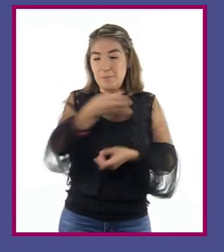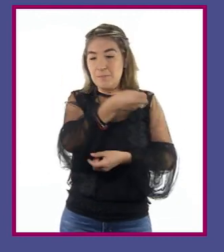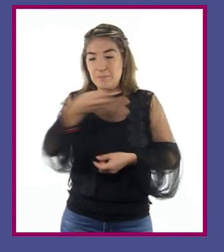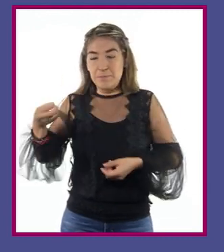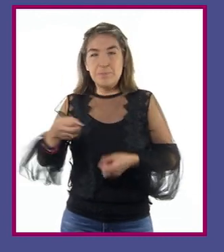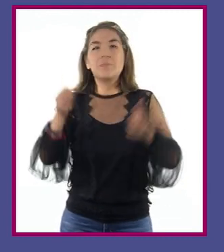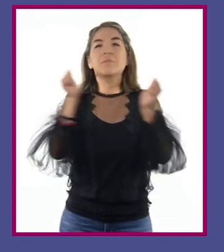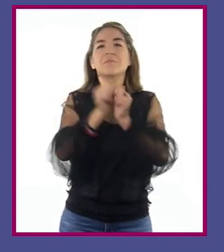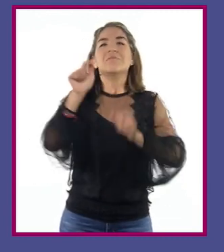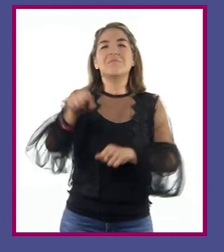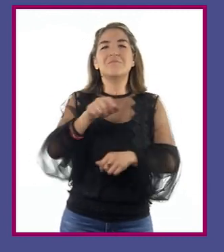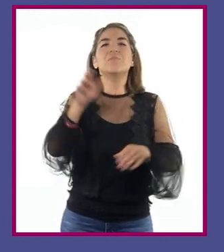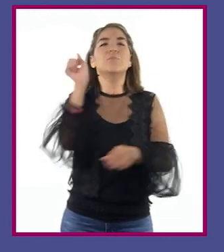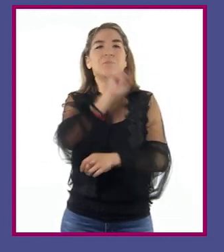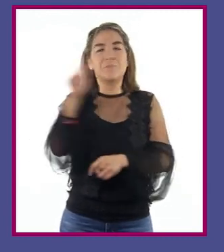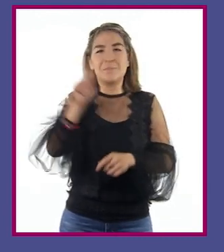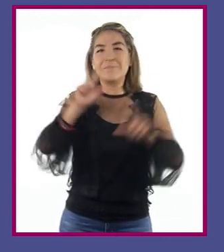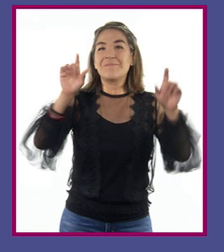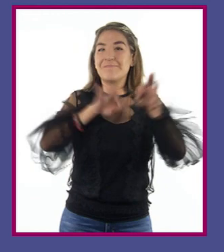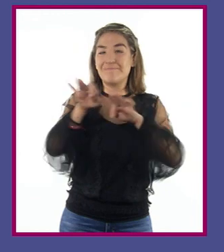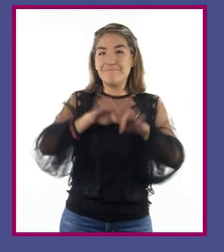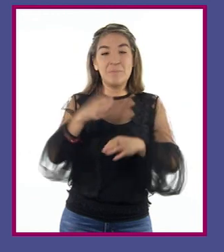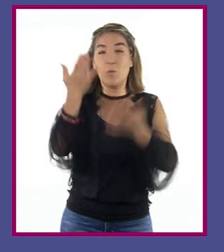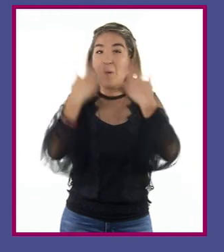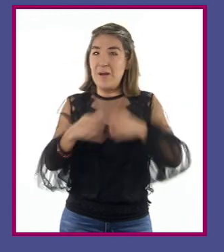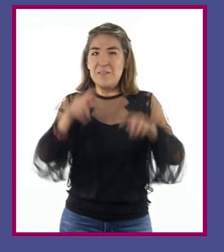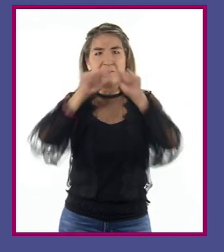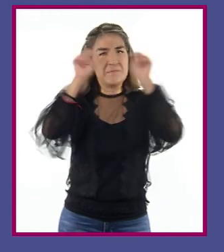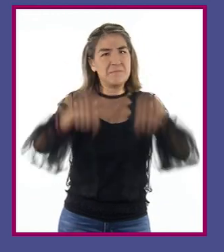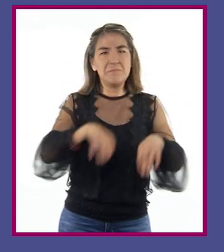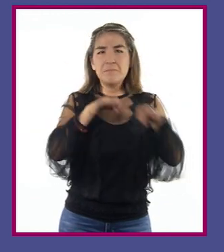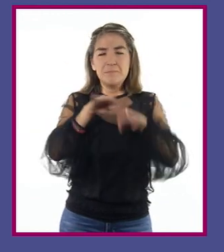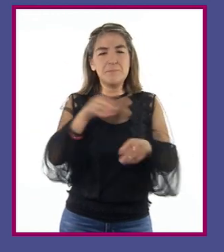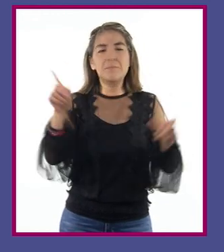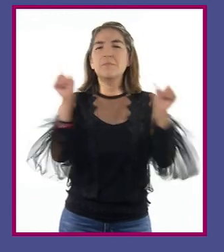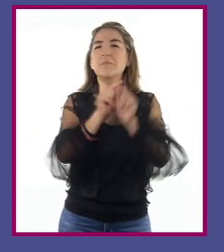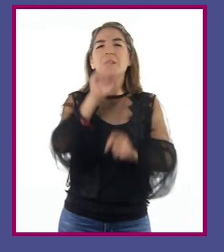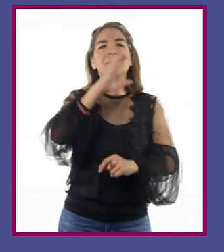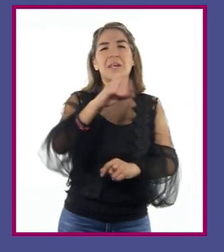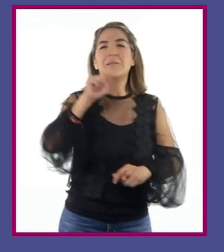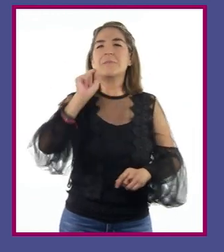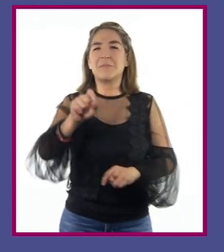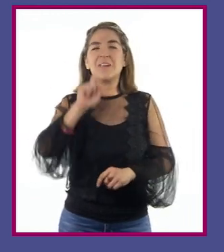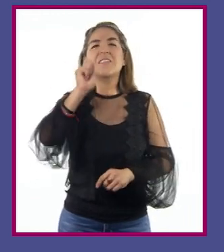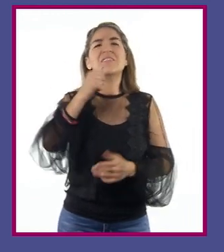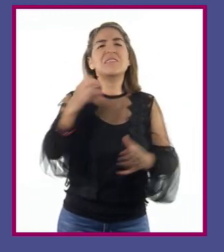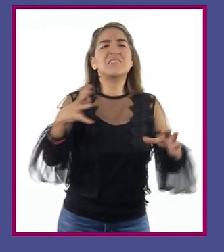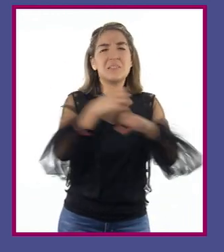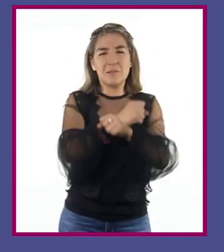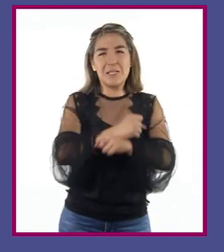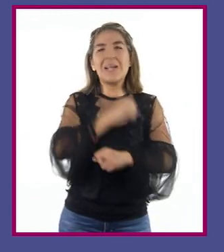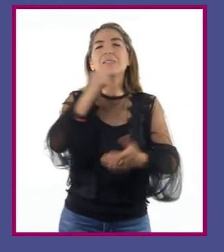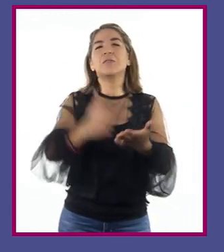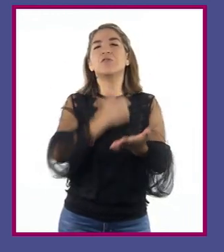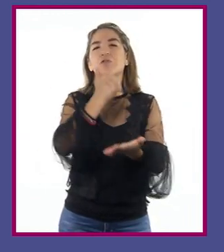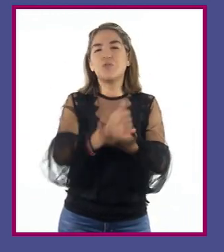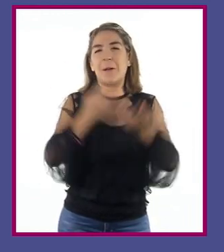de su profesión. Si no cuenta con un título, puede colocarse la letra C mayúscula, que significa ciudadano.